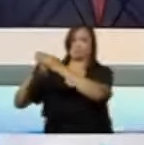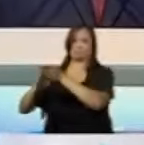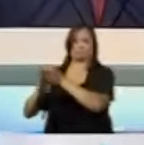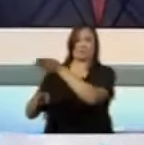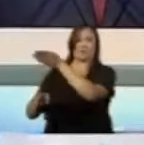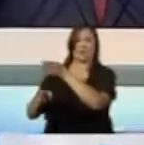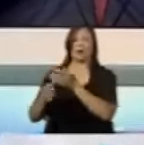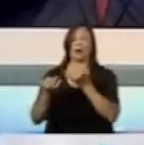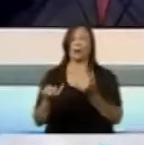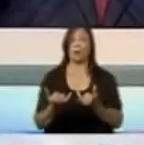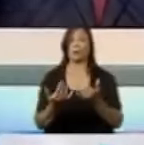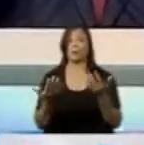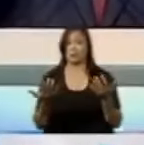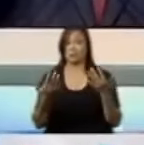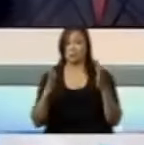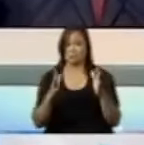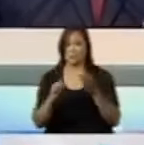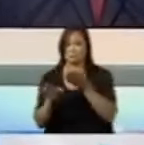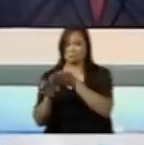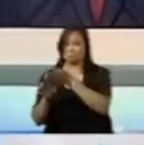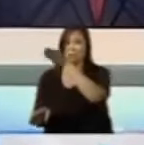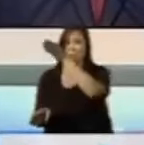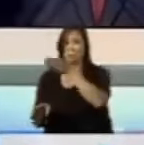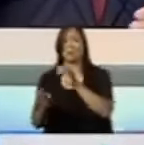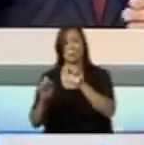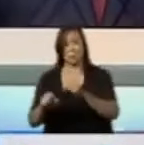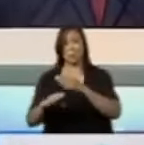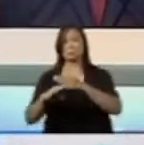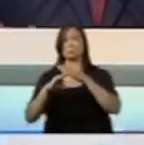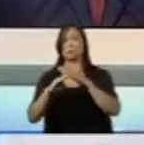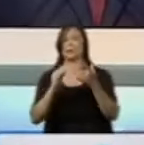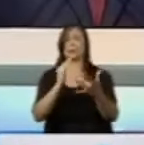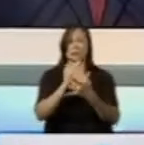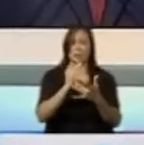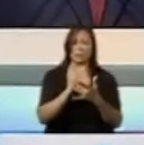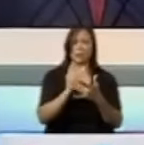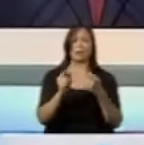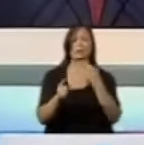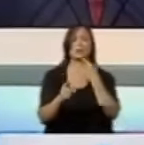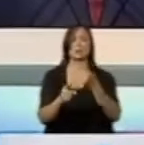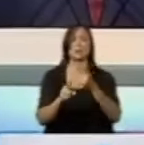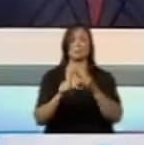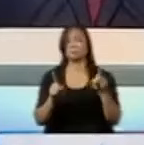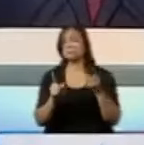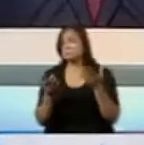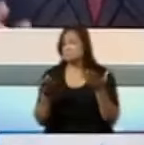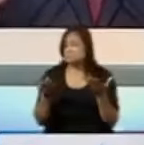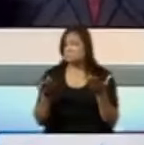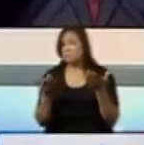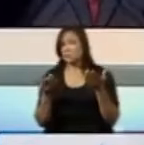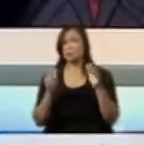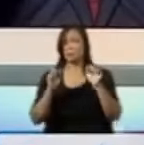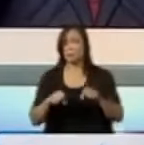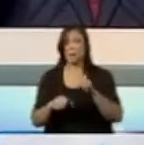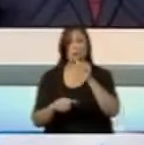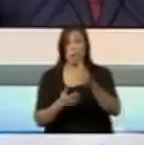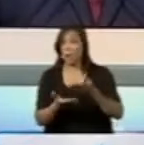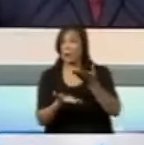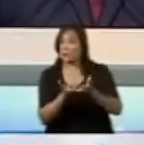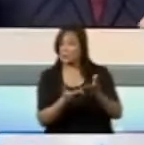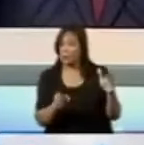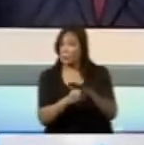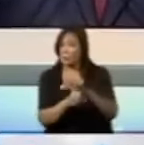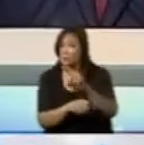adicionales. En este caso, una verja perimetral que pueda tener las tecnologías a que se ha hecho referencia puede ser una medida no